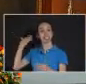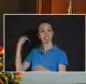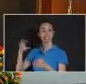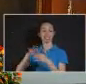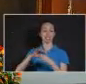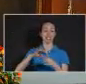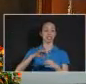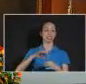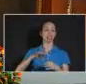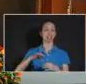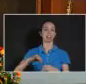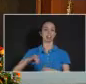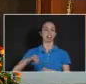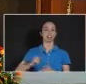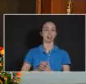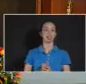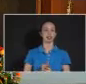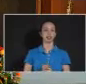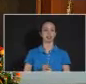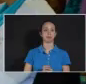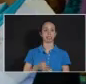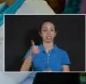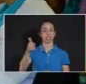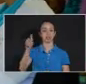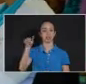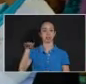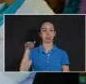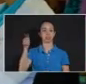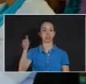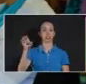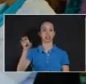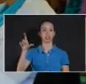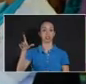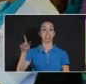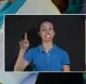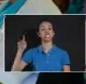con su hermano biológico lo asesinan.